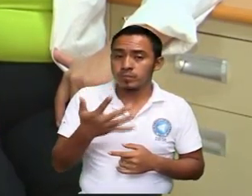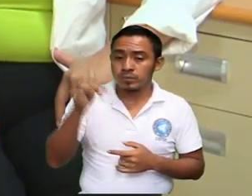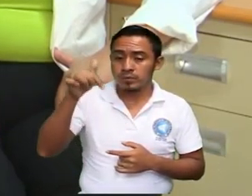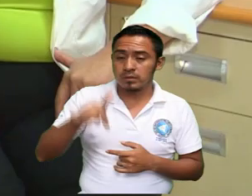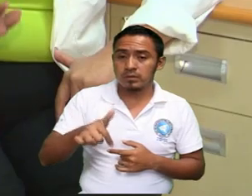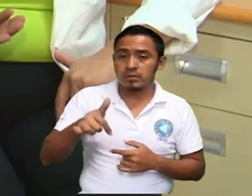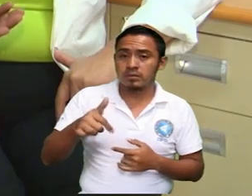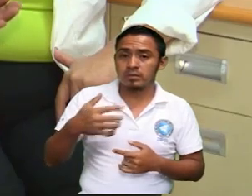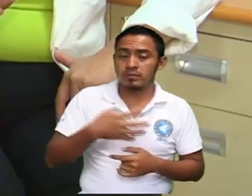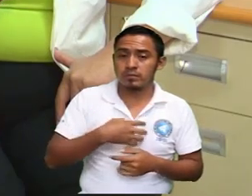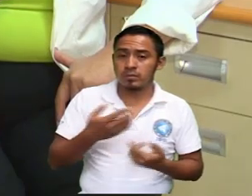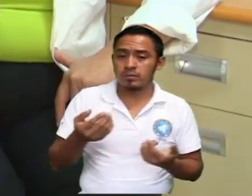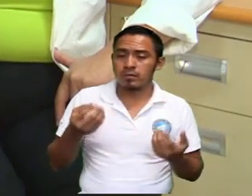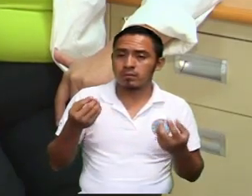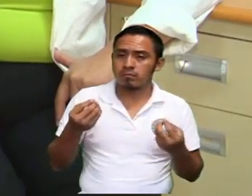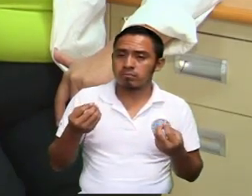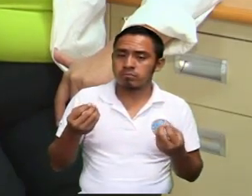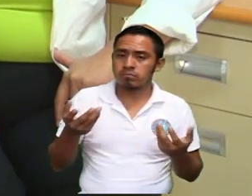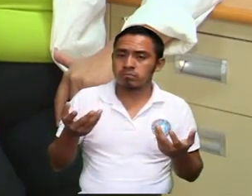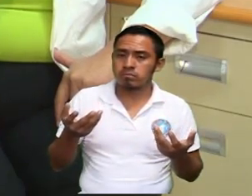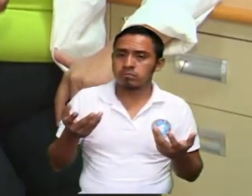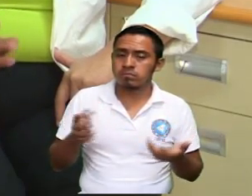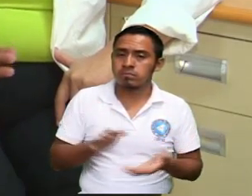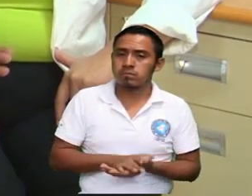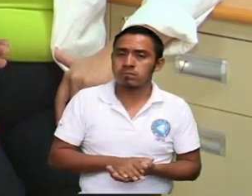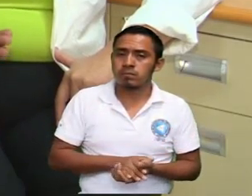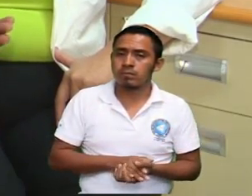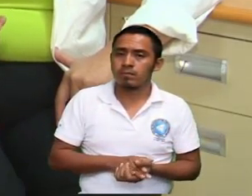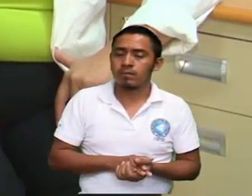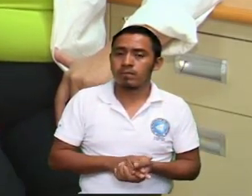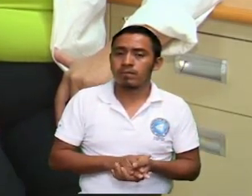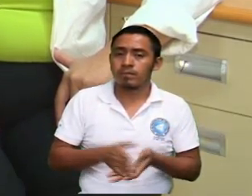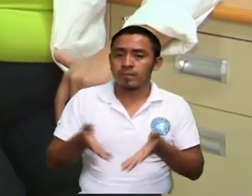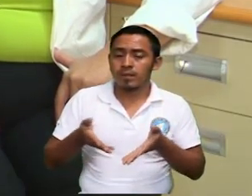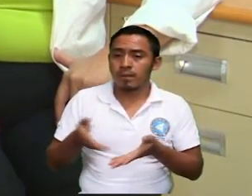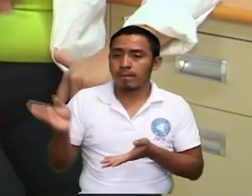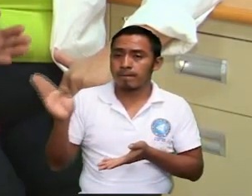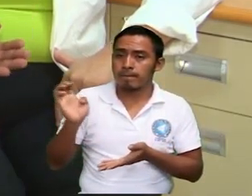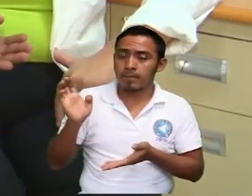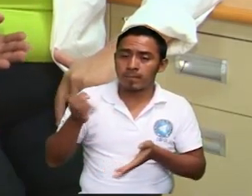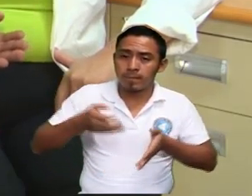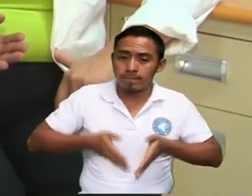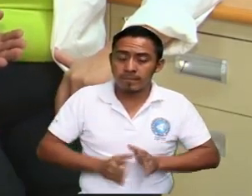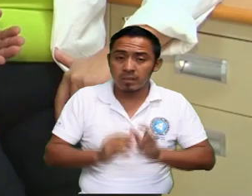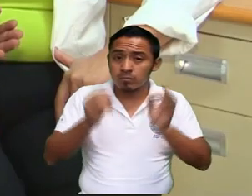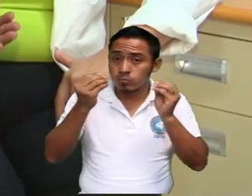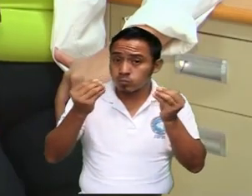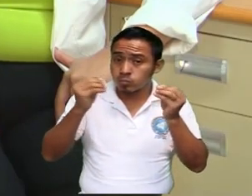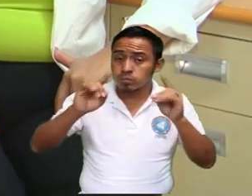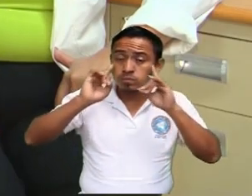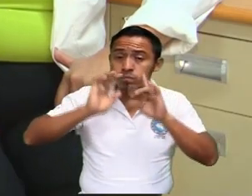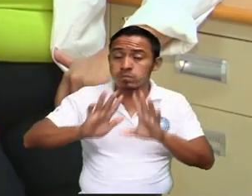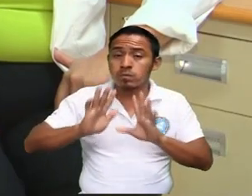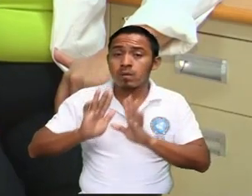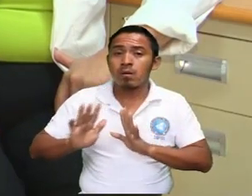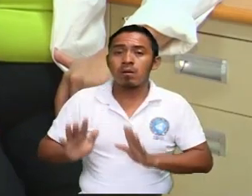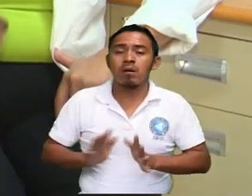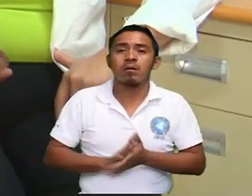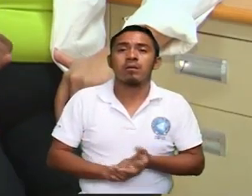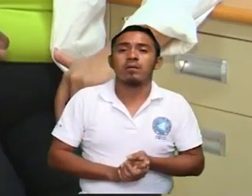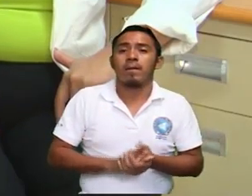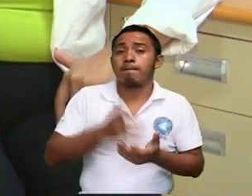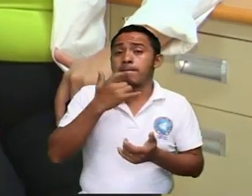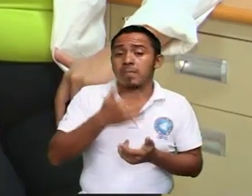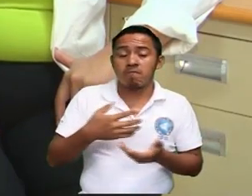una unidad muy cerrada, obviamente con los niños recién nacidos hay que tener mucho cuidado. Sí. Primero por